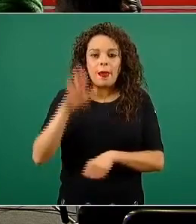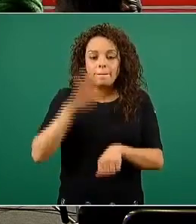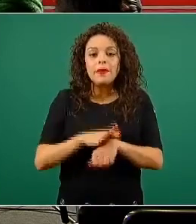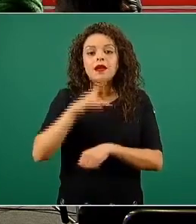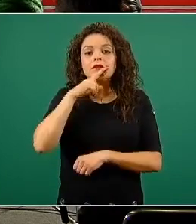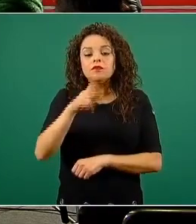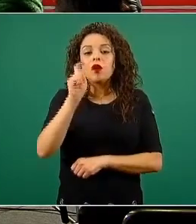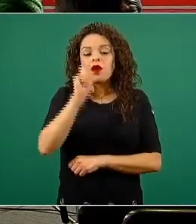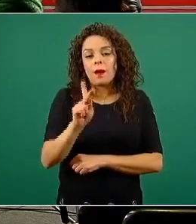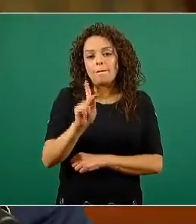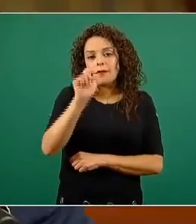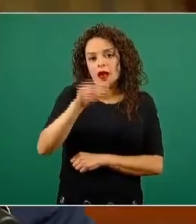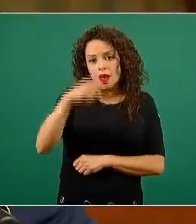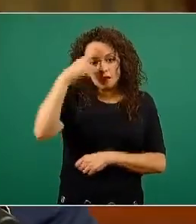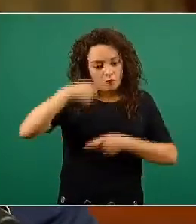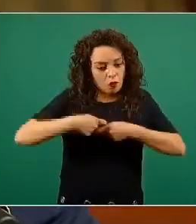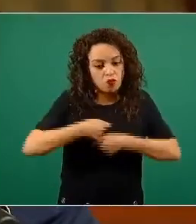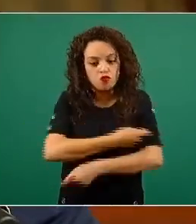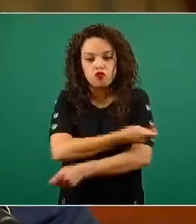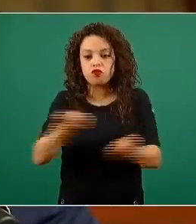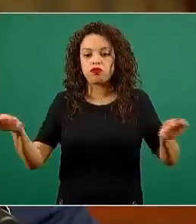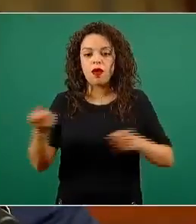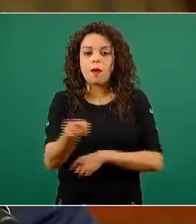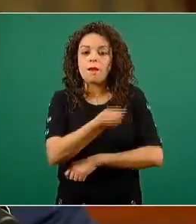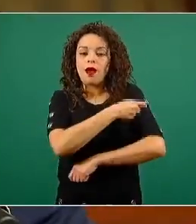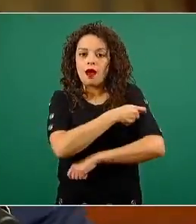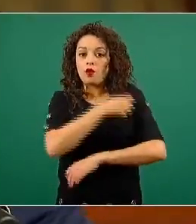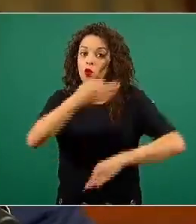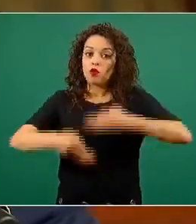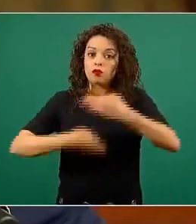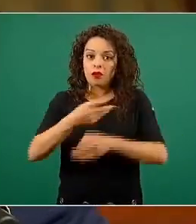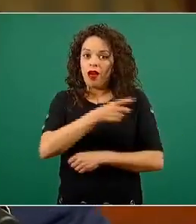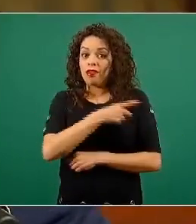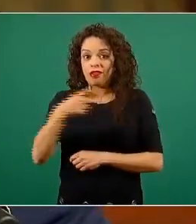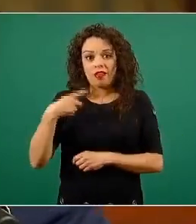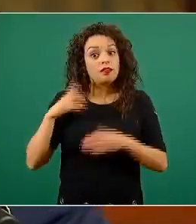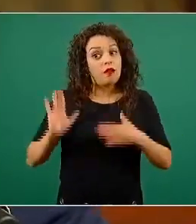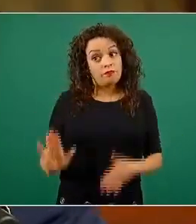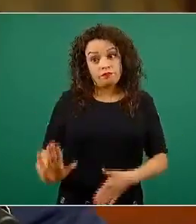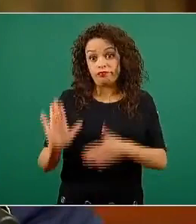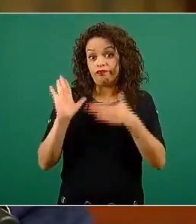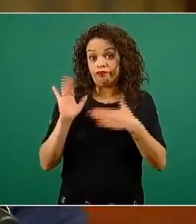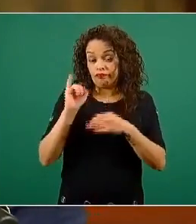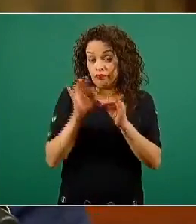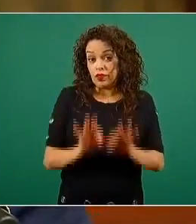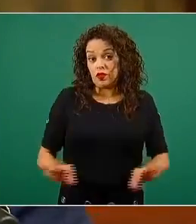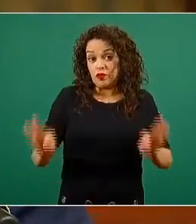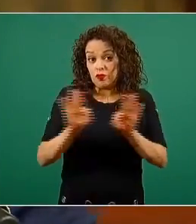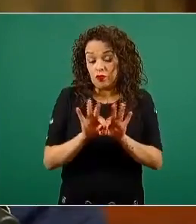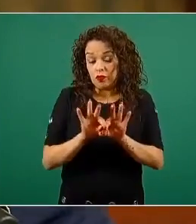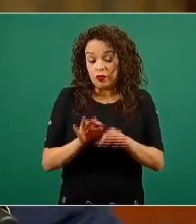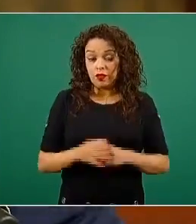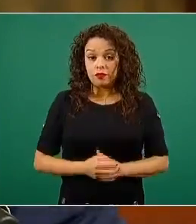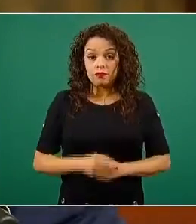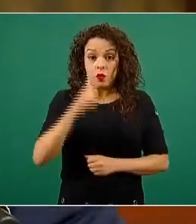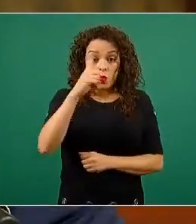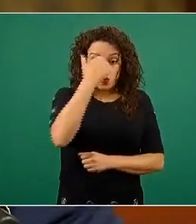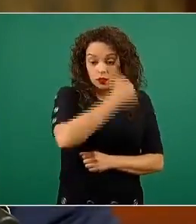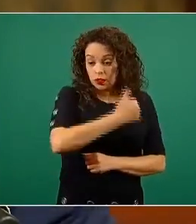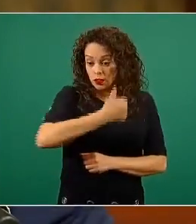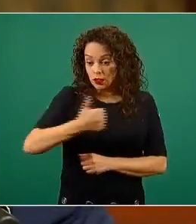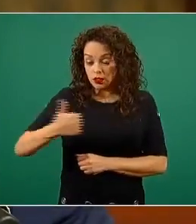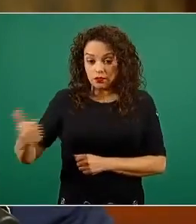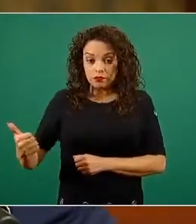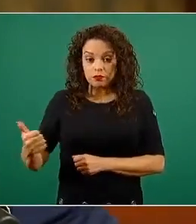de vacunación y esta campaña de vacunación en la que tenemos que comprometernos todos. Una campaña de vacunación en la que cada uno de nosotros tiene que